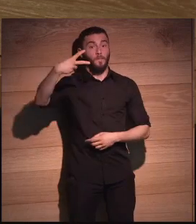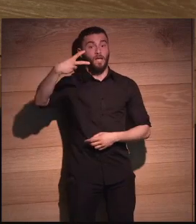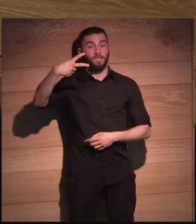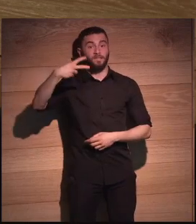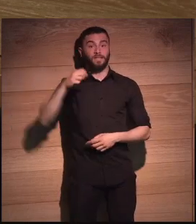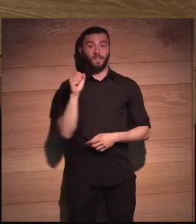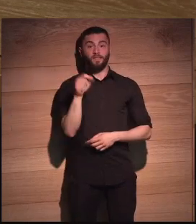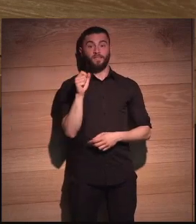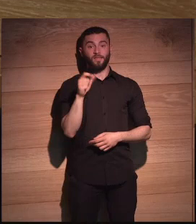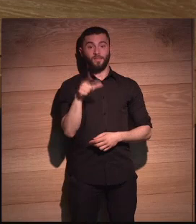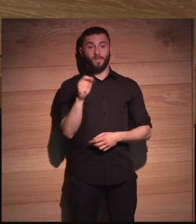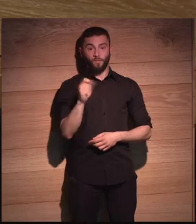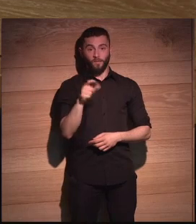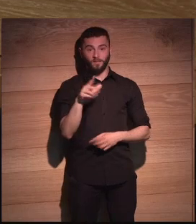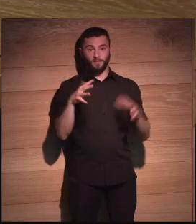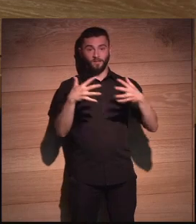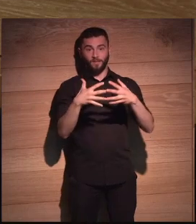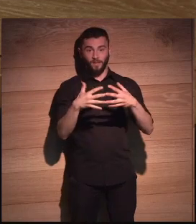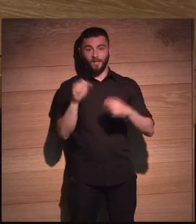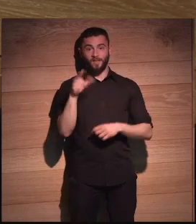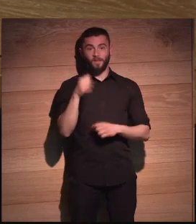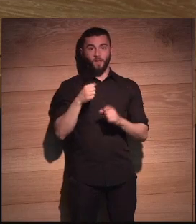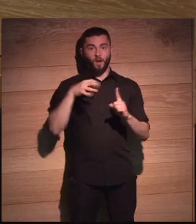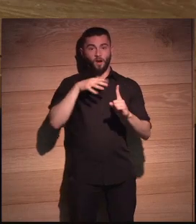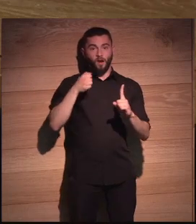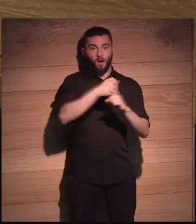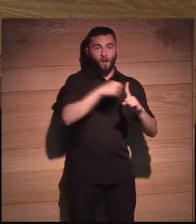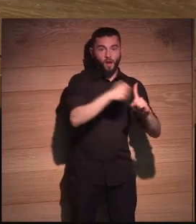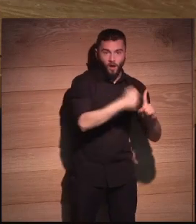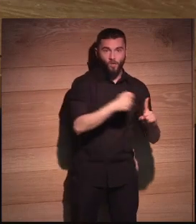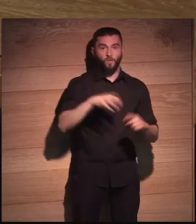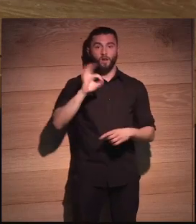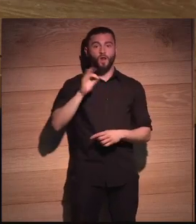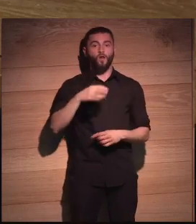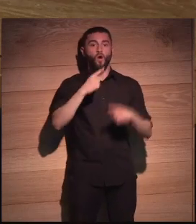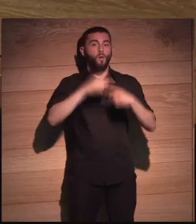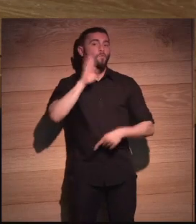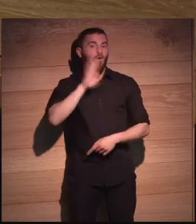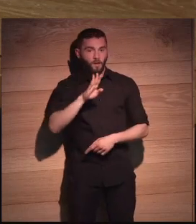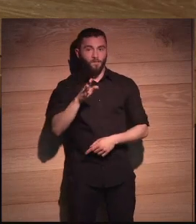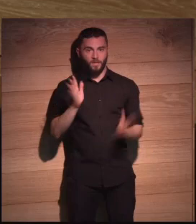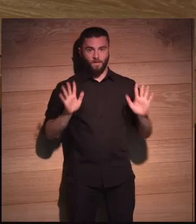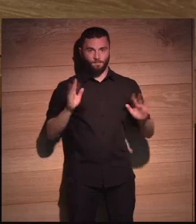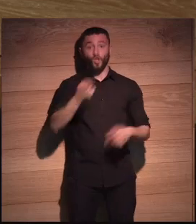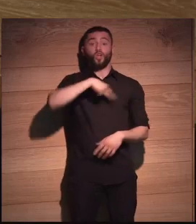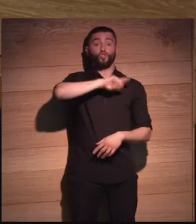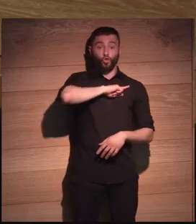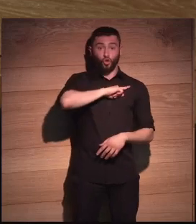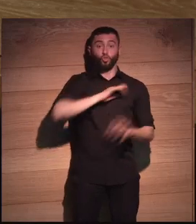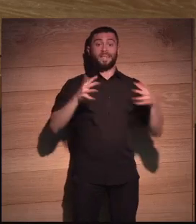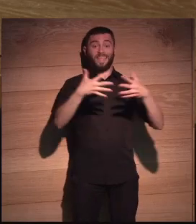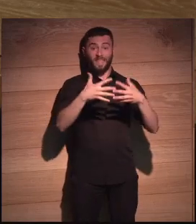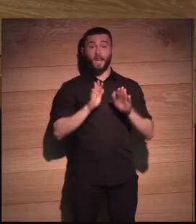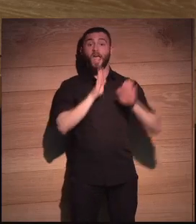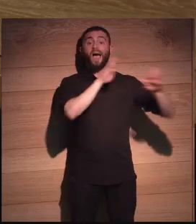ciberbullying y la ciberpornografía. Y nosotros, que estamos muy a favor de Internet, lo que nos damos cuenta es que esto